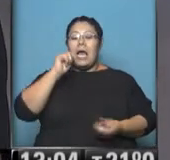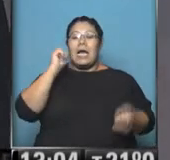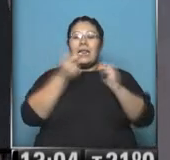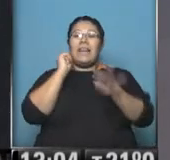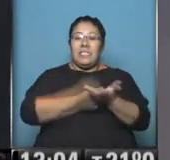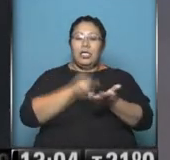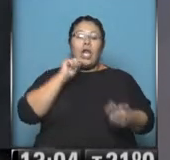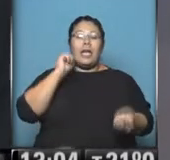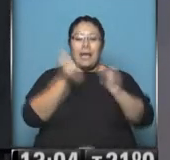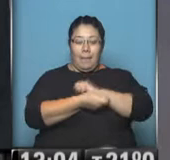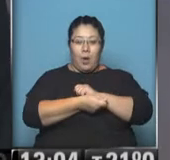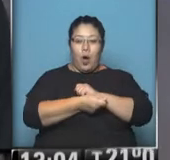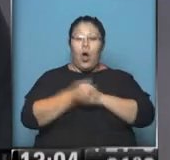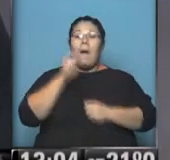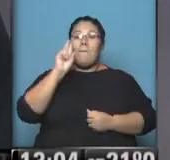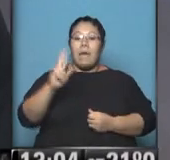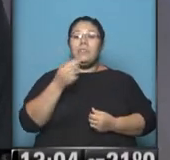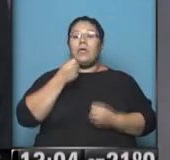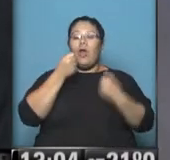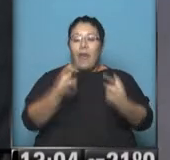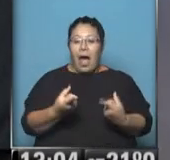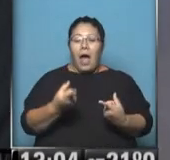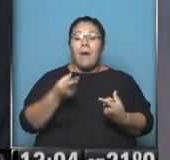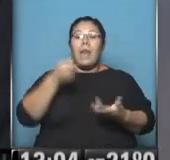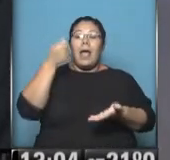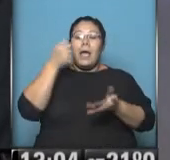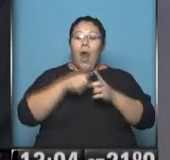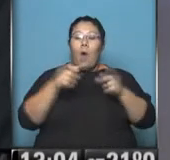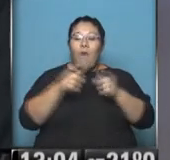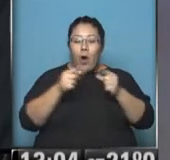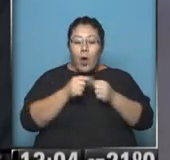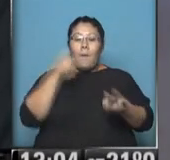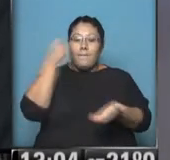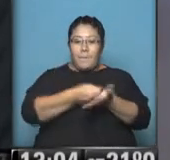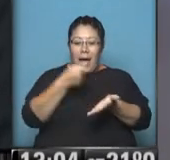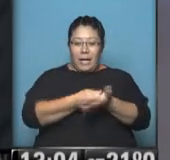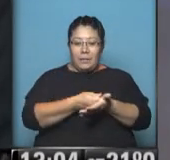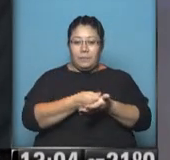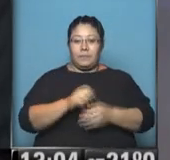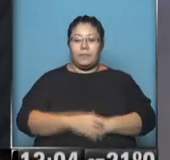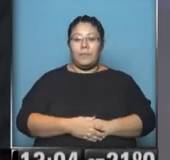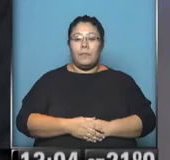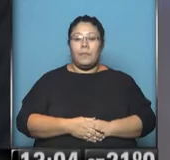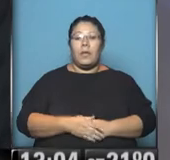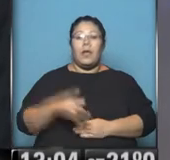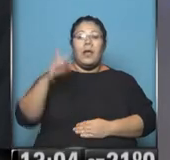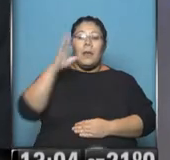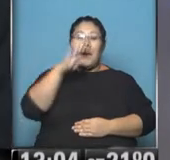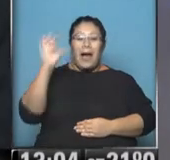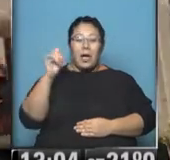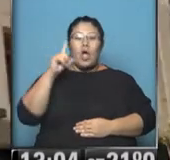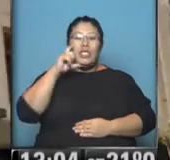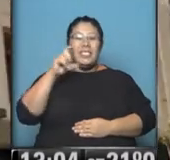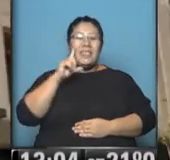de los bonos bajo jurisdicción argentina. Por su parte, el Citibank ya anunció que va a dejar de custodiar los bonos de la deuda